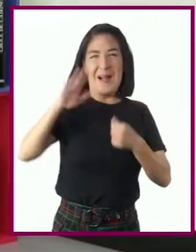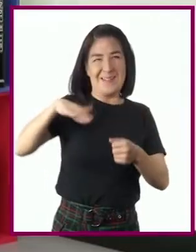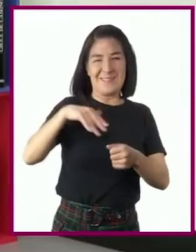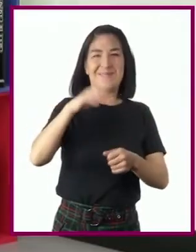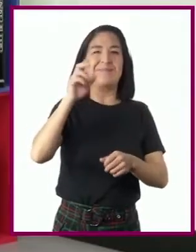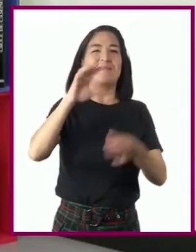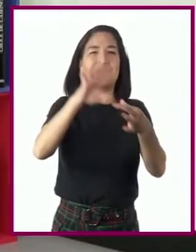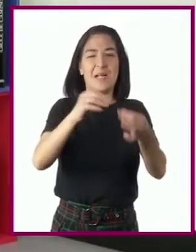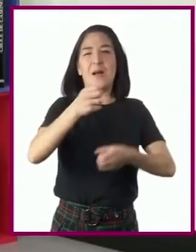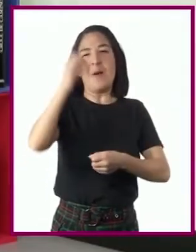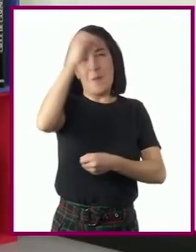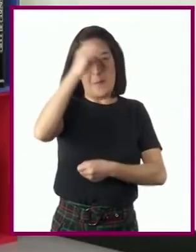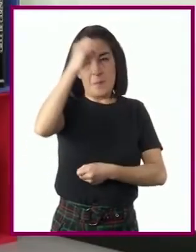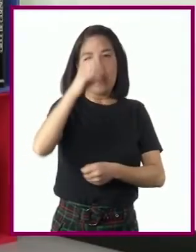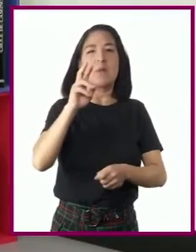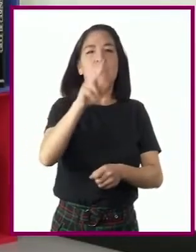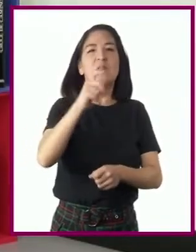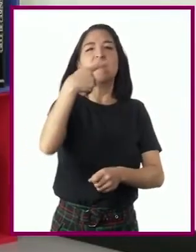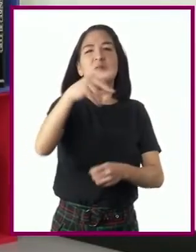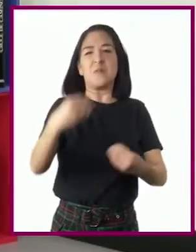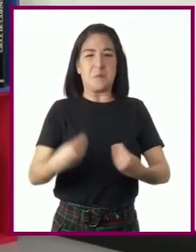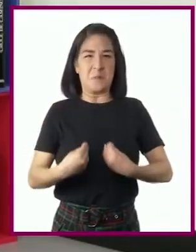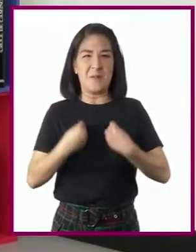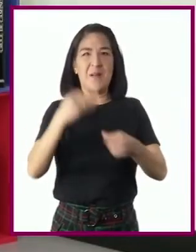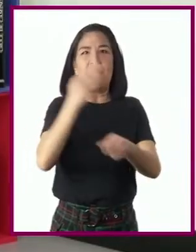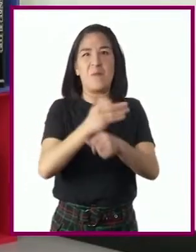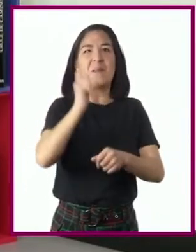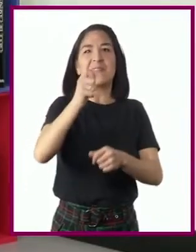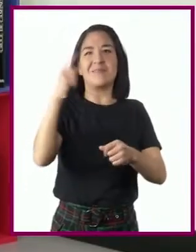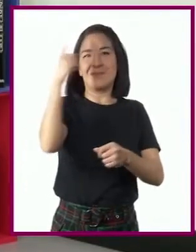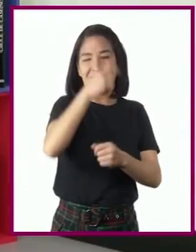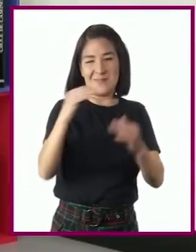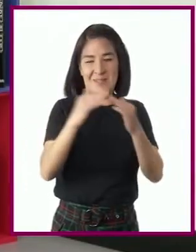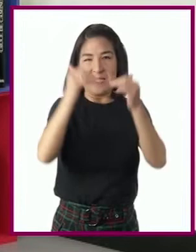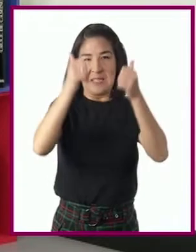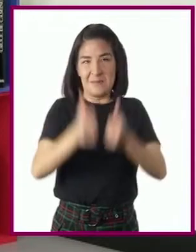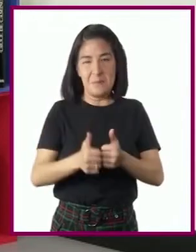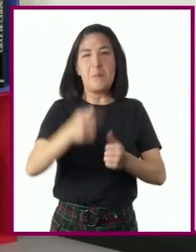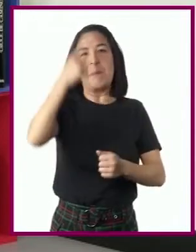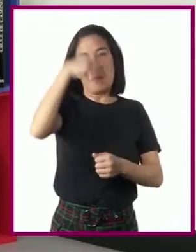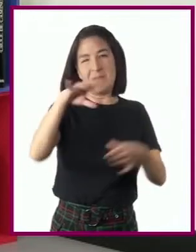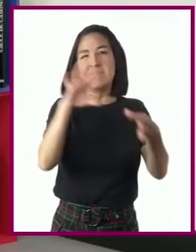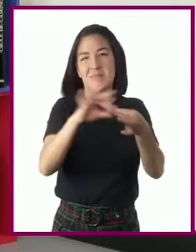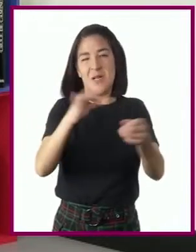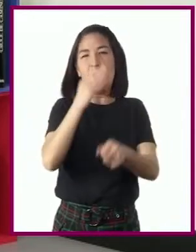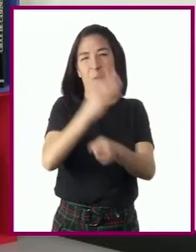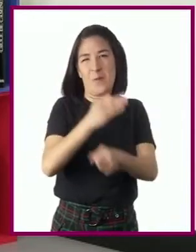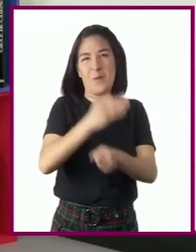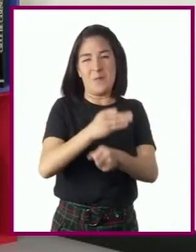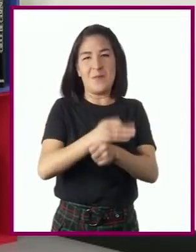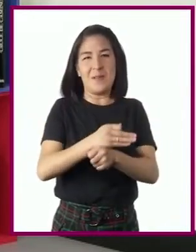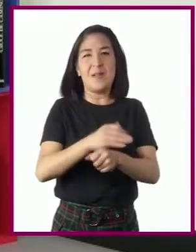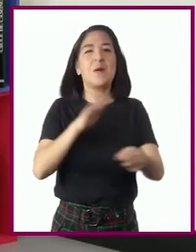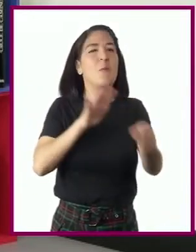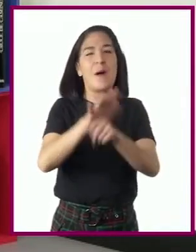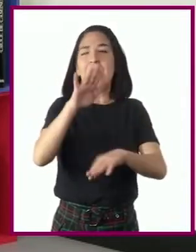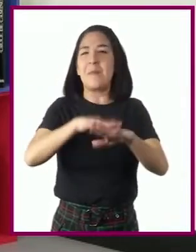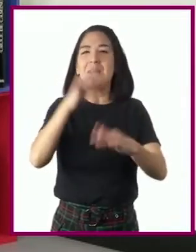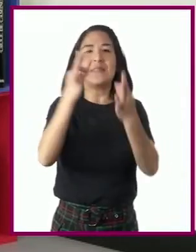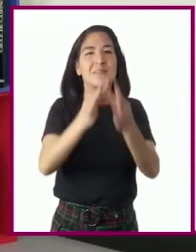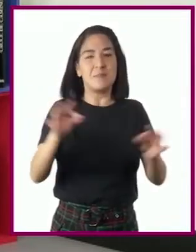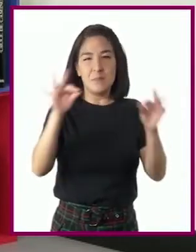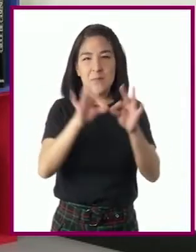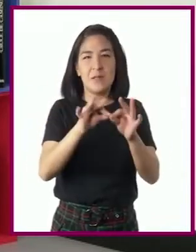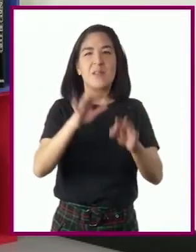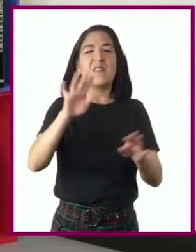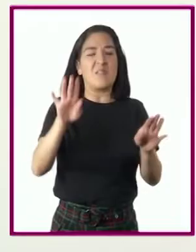principio. Les pedimos que nos contaran una situación que hubiera sido significativa en este periodo y que nos explicaran cómo